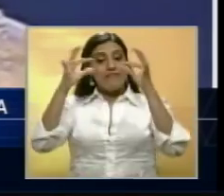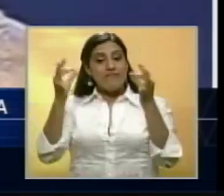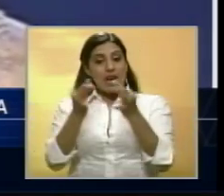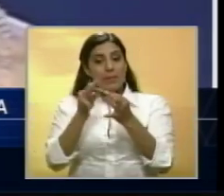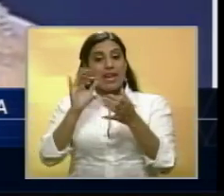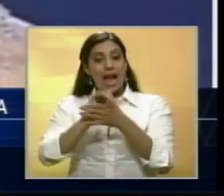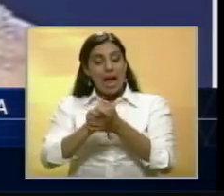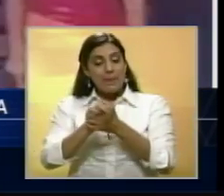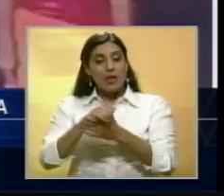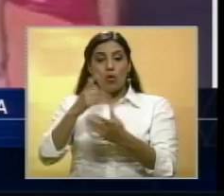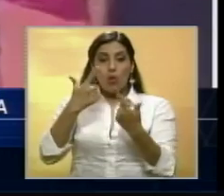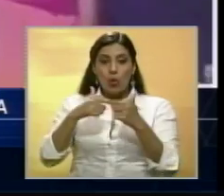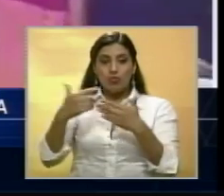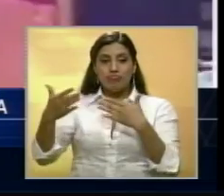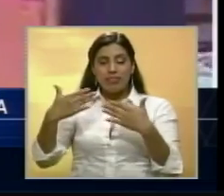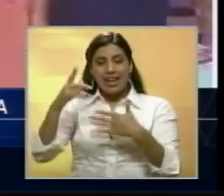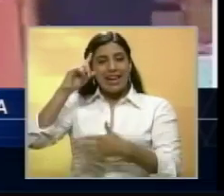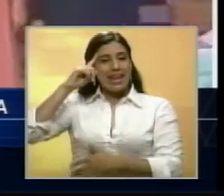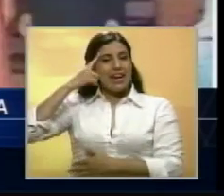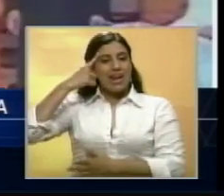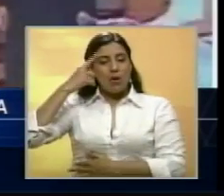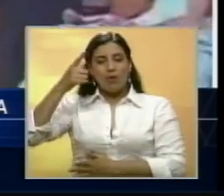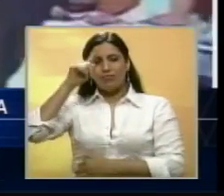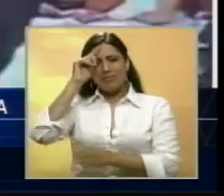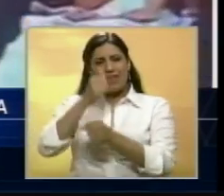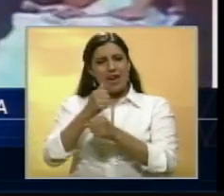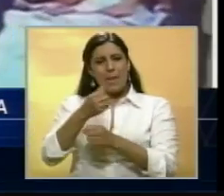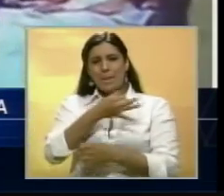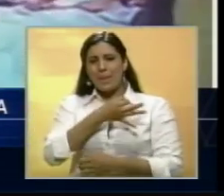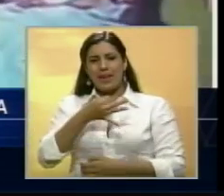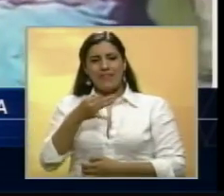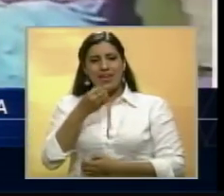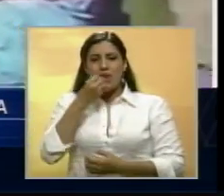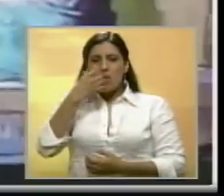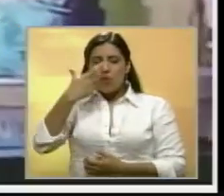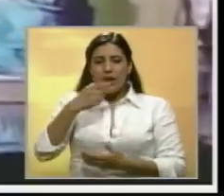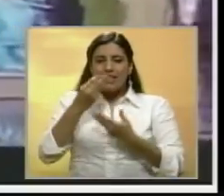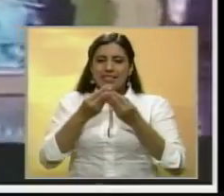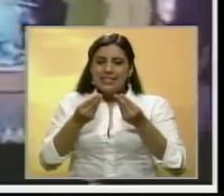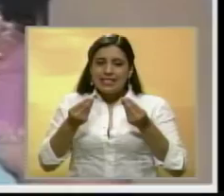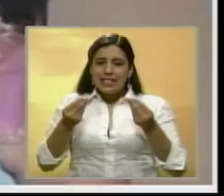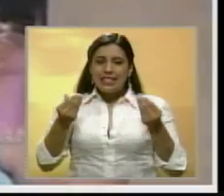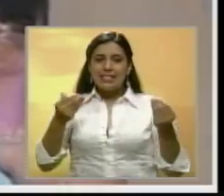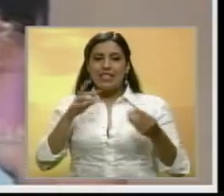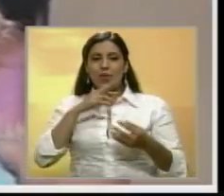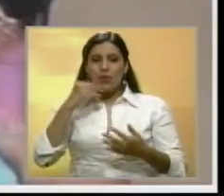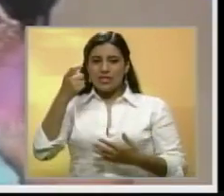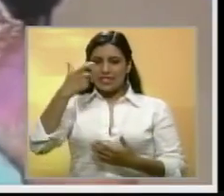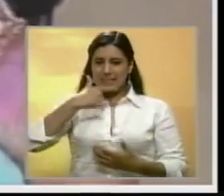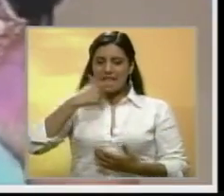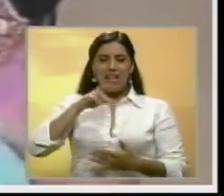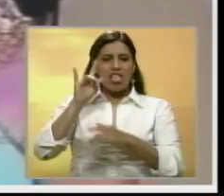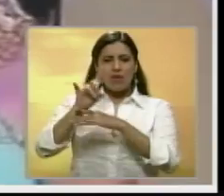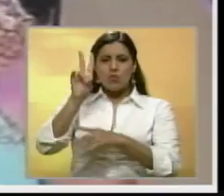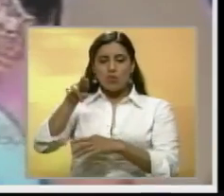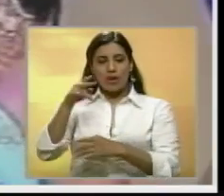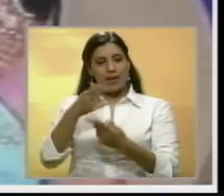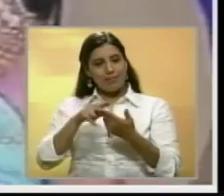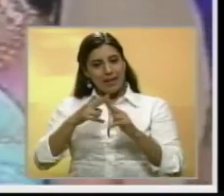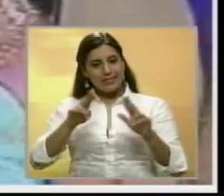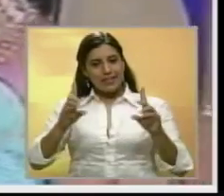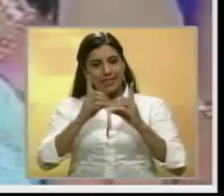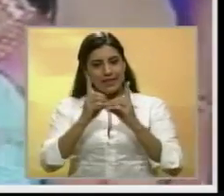Familiares, amigos y compañeros la recuerdan por su autenticidad, carisma, sencillez y sinceridad. Pasa sus